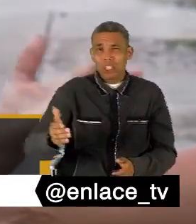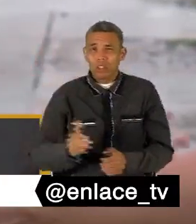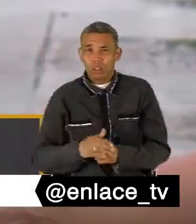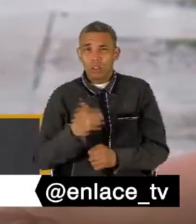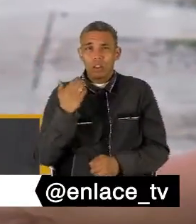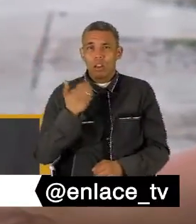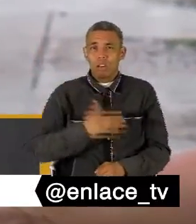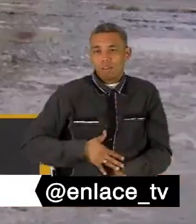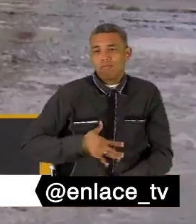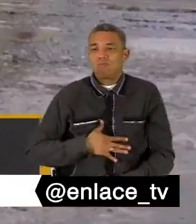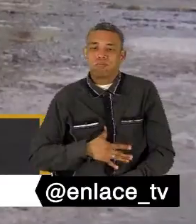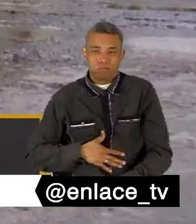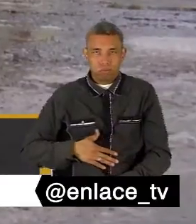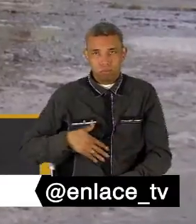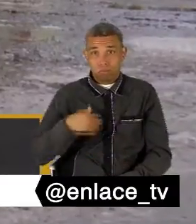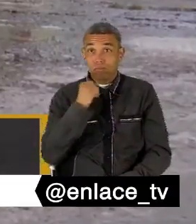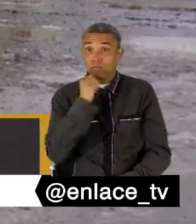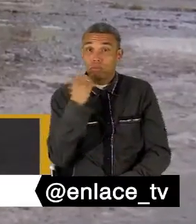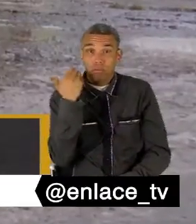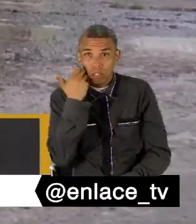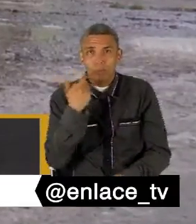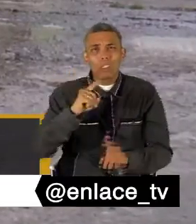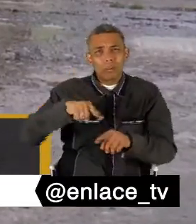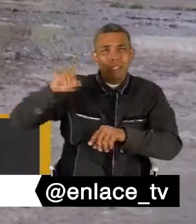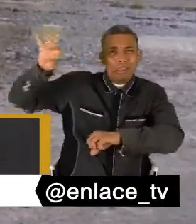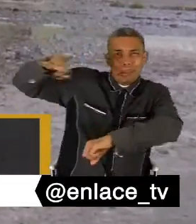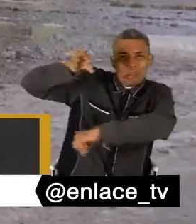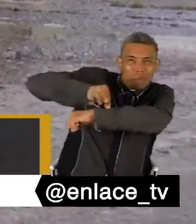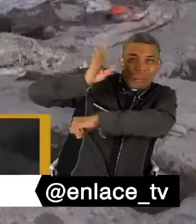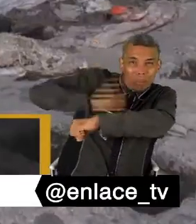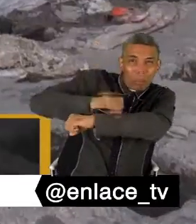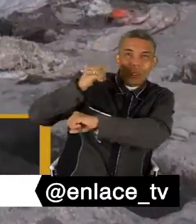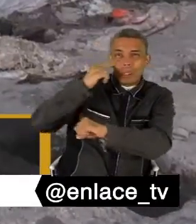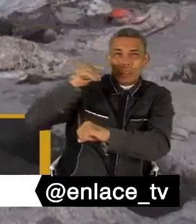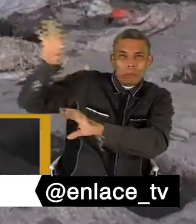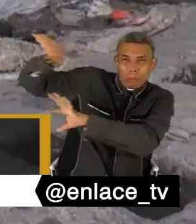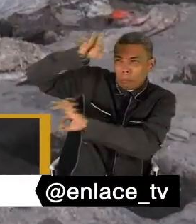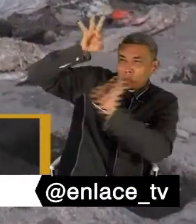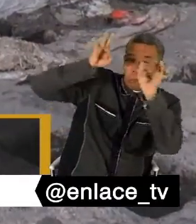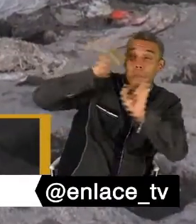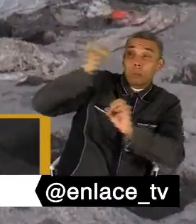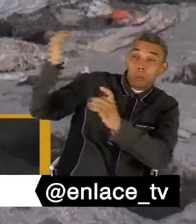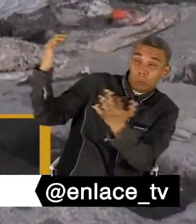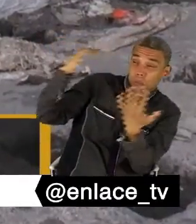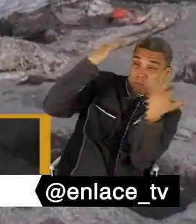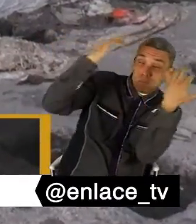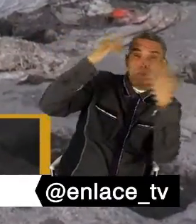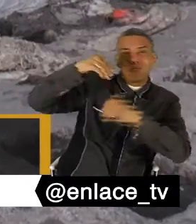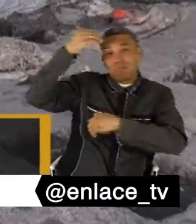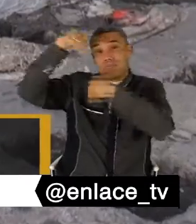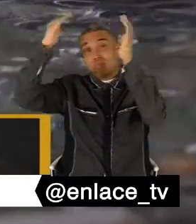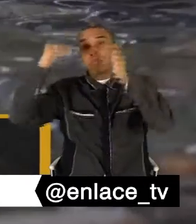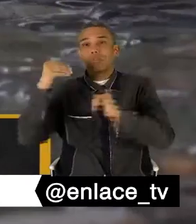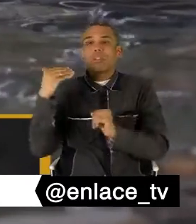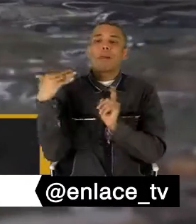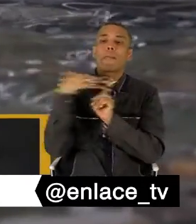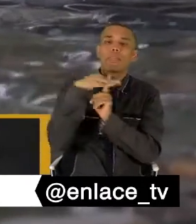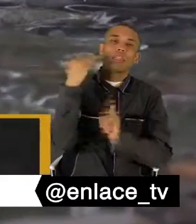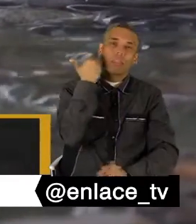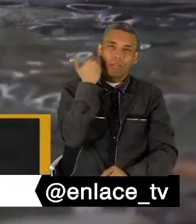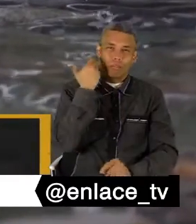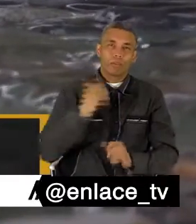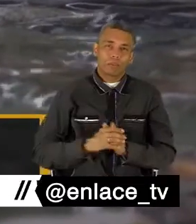nos deja vivir. Mucho zancudo también, a raíz de todo eso, hay mucho zancudo. Entonces eso nos trae muchas enfermedades. Entonces